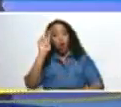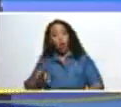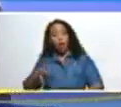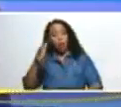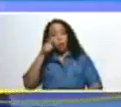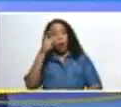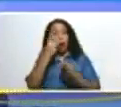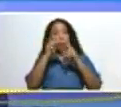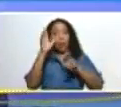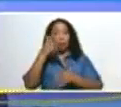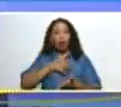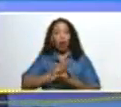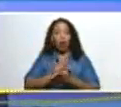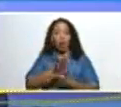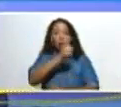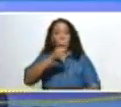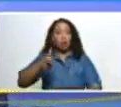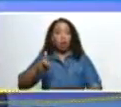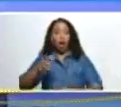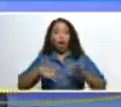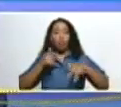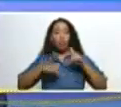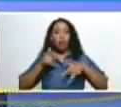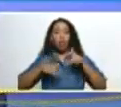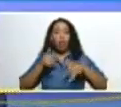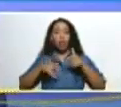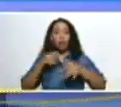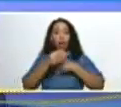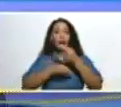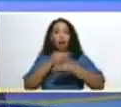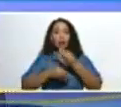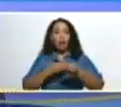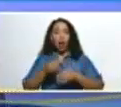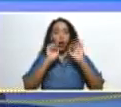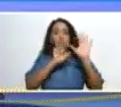la paz de la gente. Actuaciones en criminalística